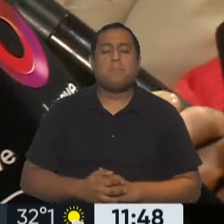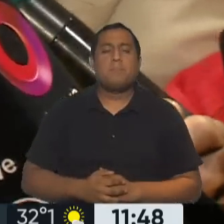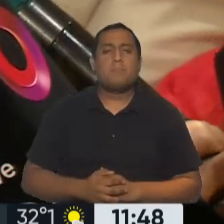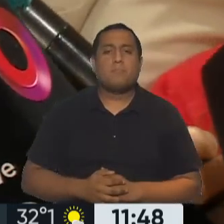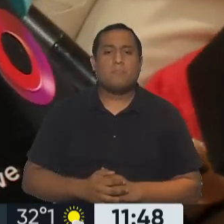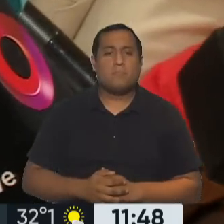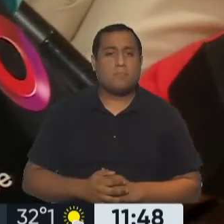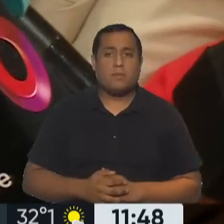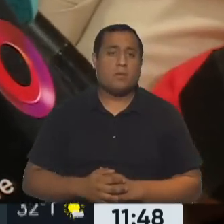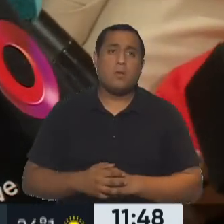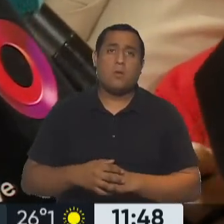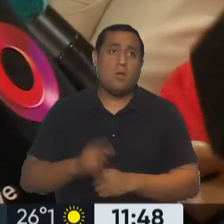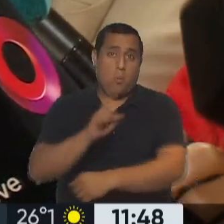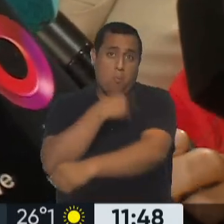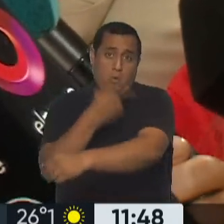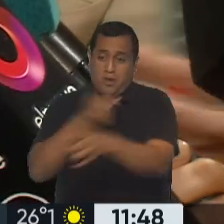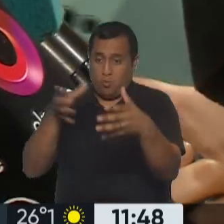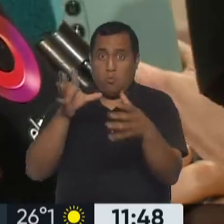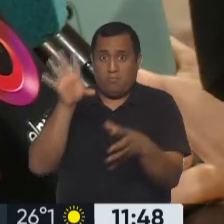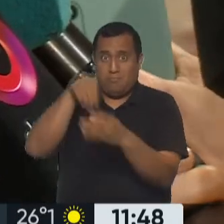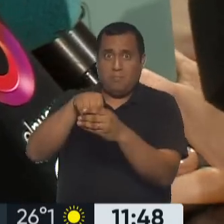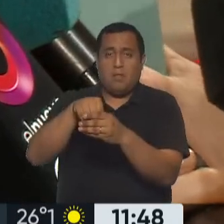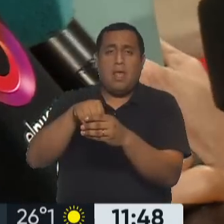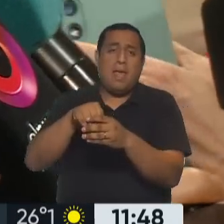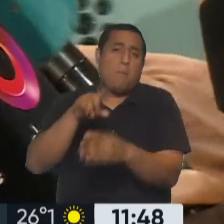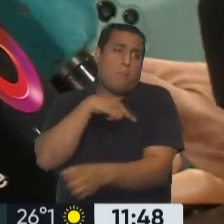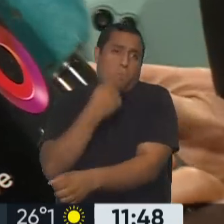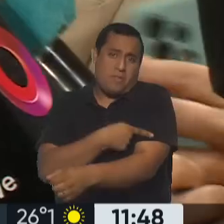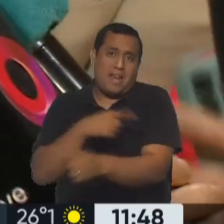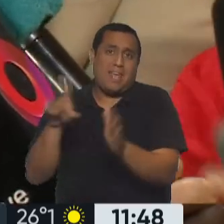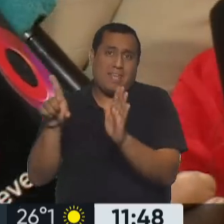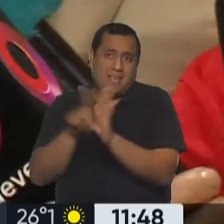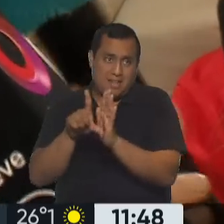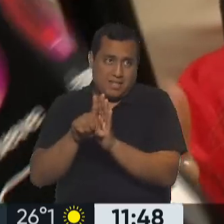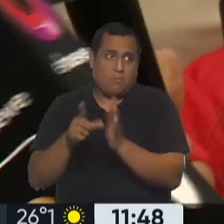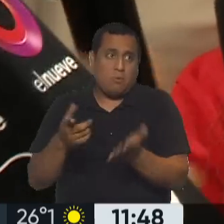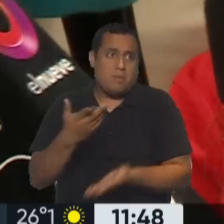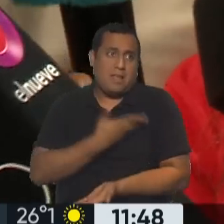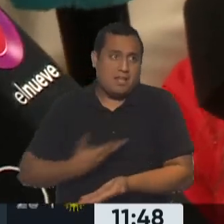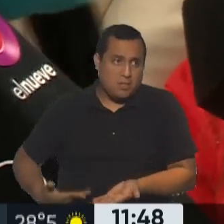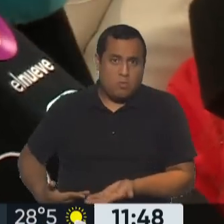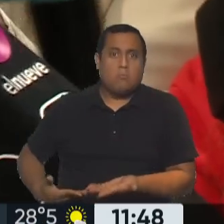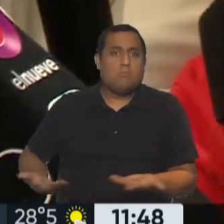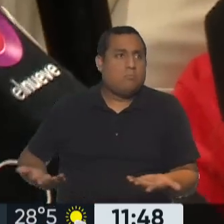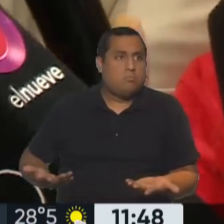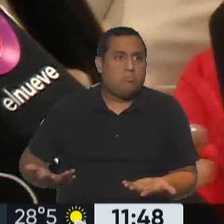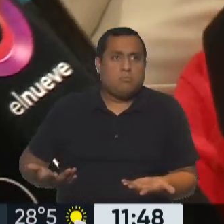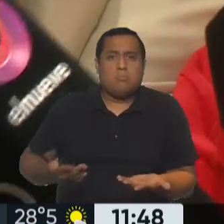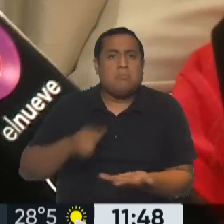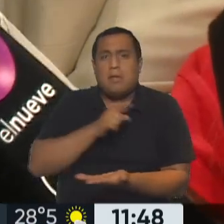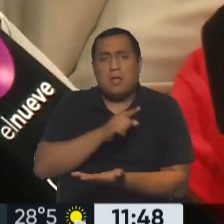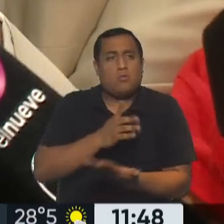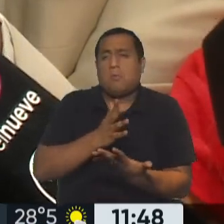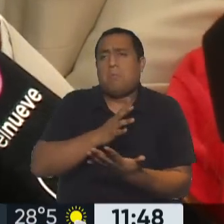al propio poder del que son parte, que es el Poder Legislativo, de la intromisión y del conflicto de poderes de la Corte y del Consejo de